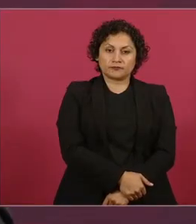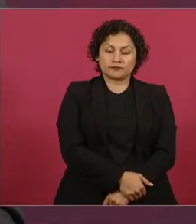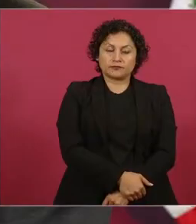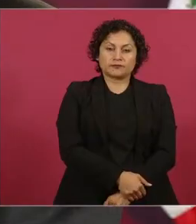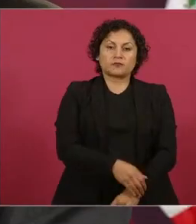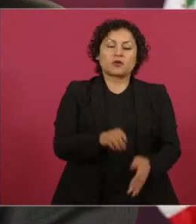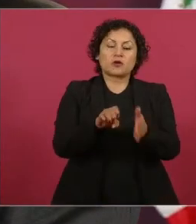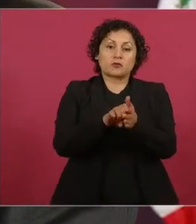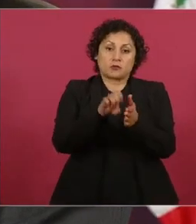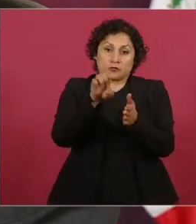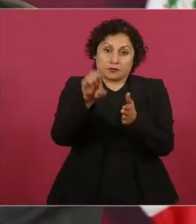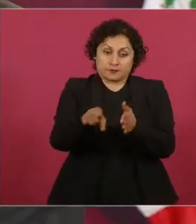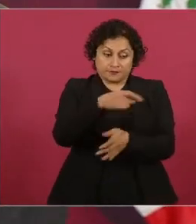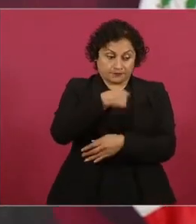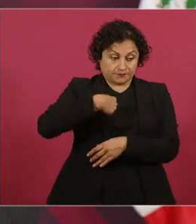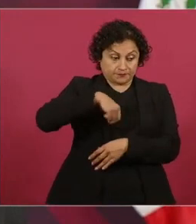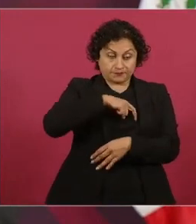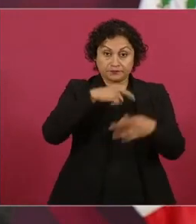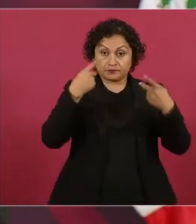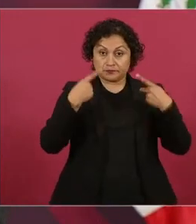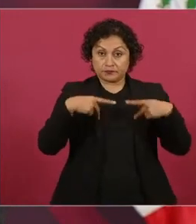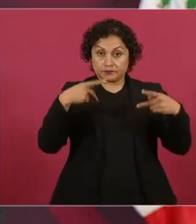vivimos aquí en la capital.